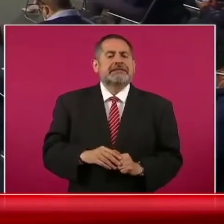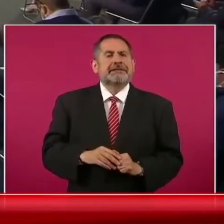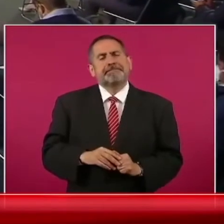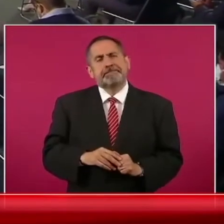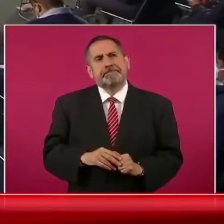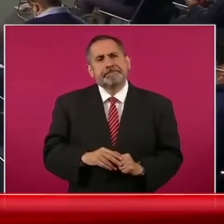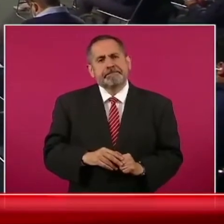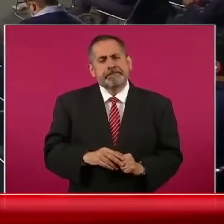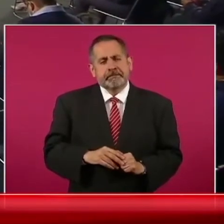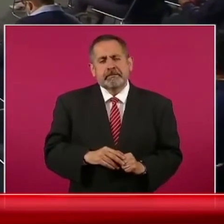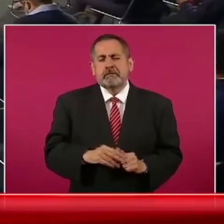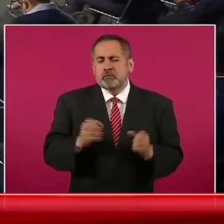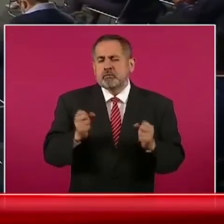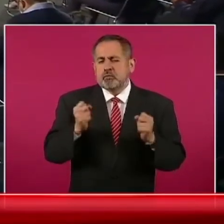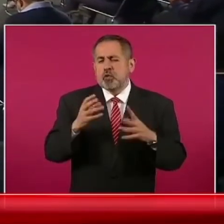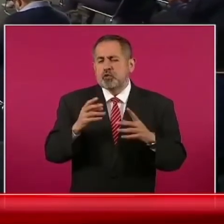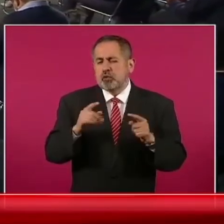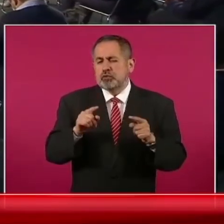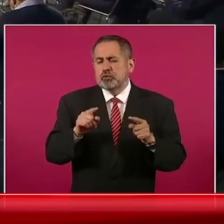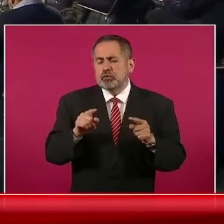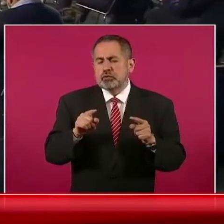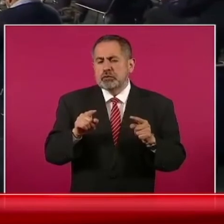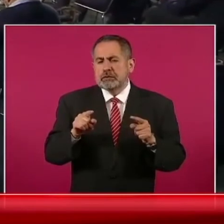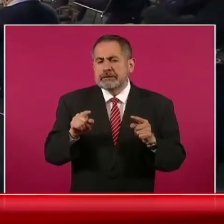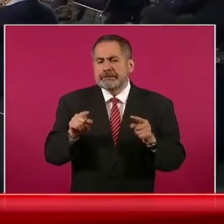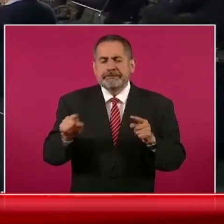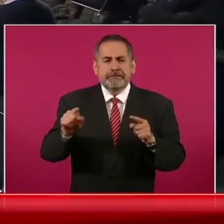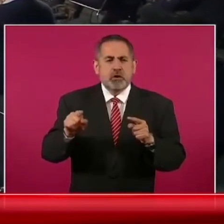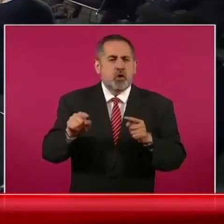Hay muchísimas localidades